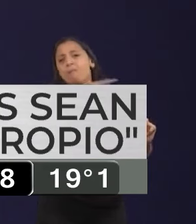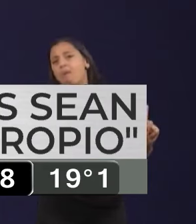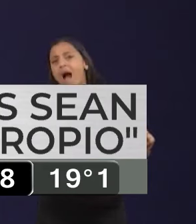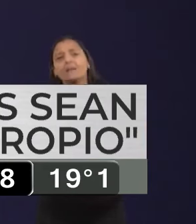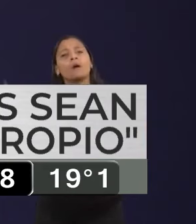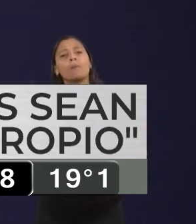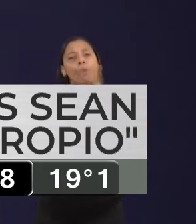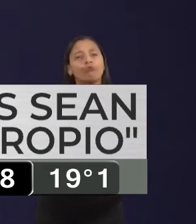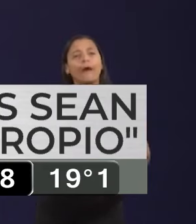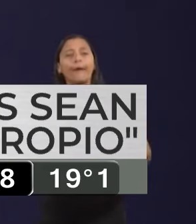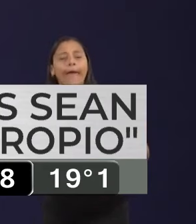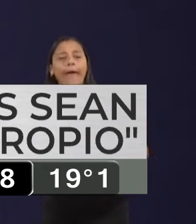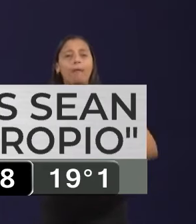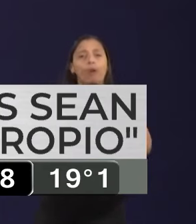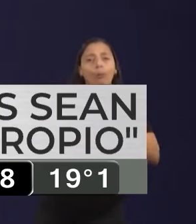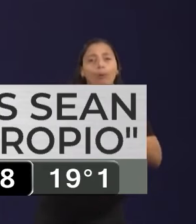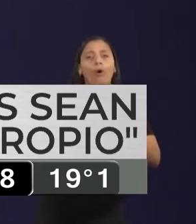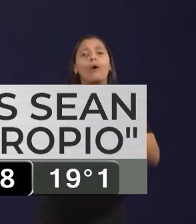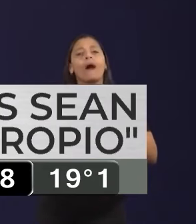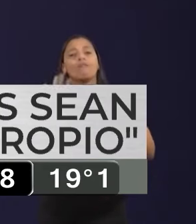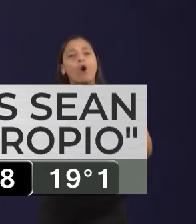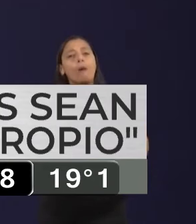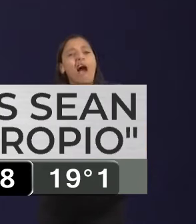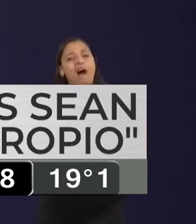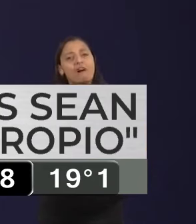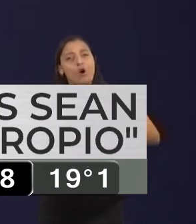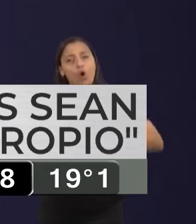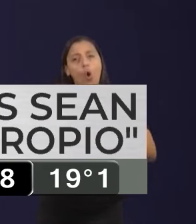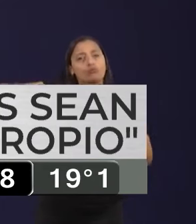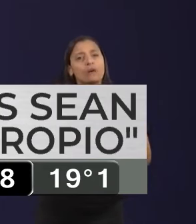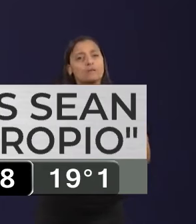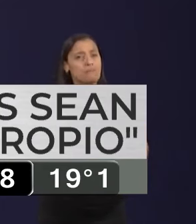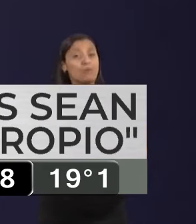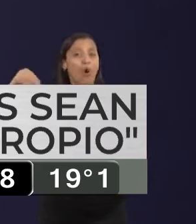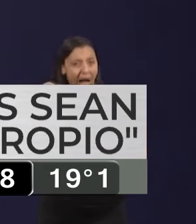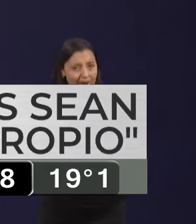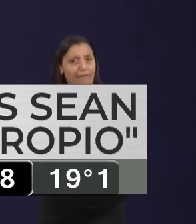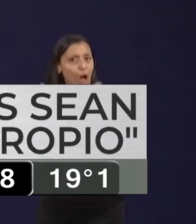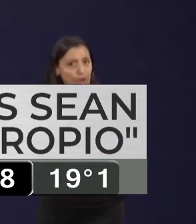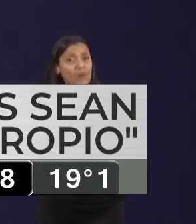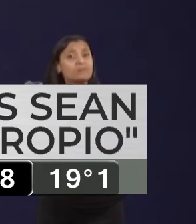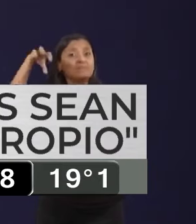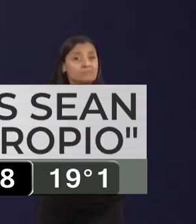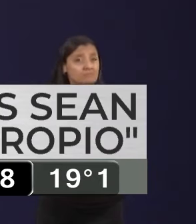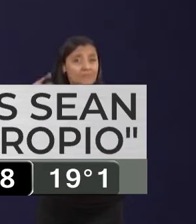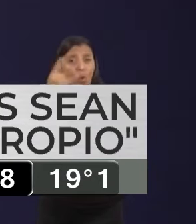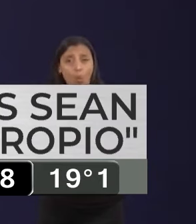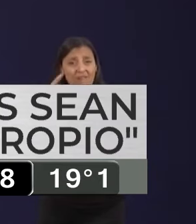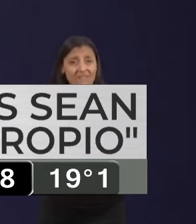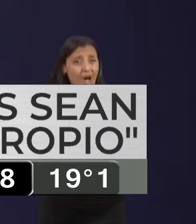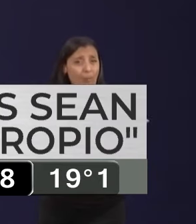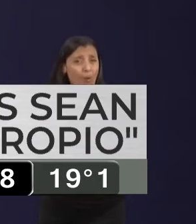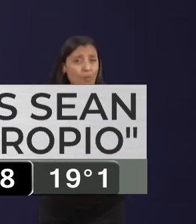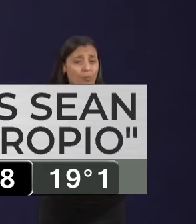quiere efectivamente mantener su status quo dentro de una institución tan importante como es una universidad,